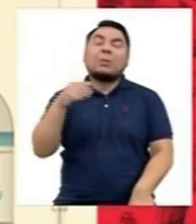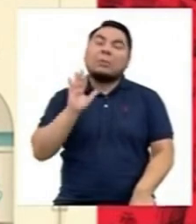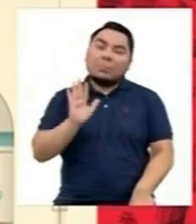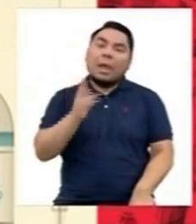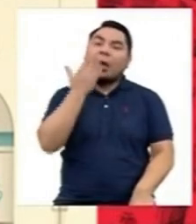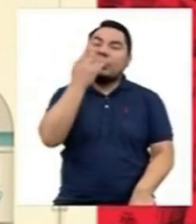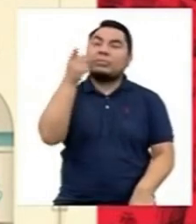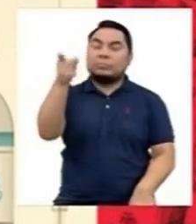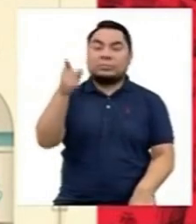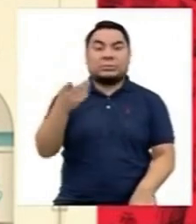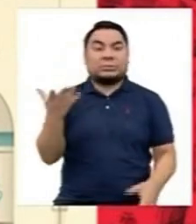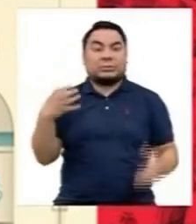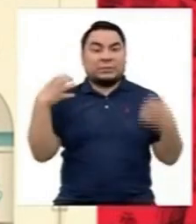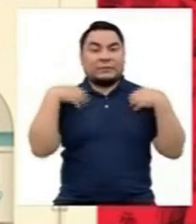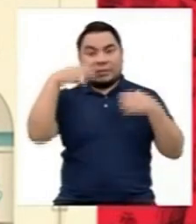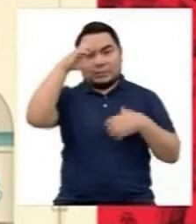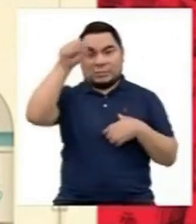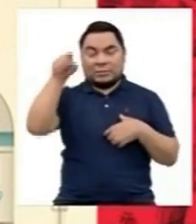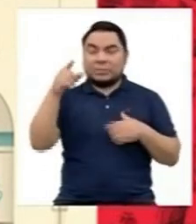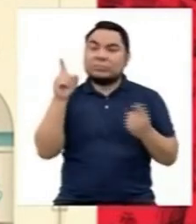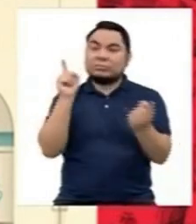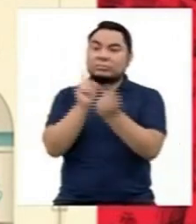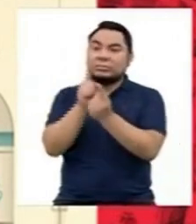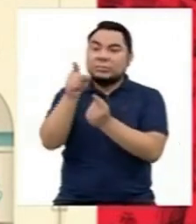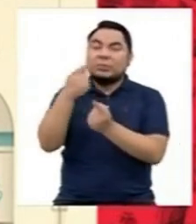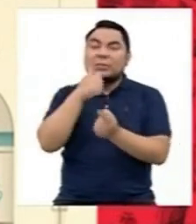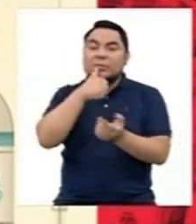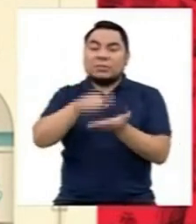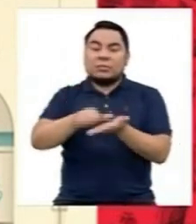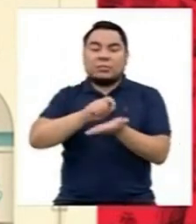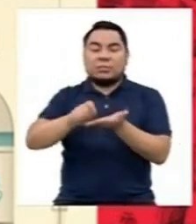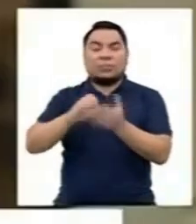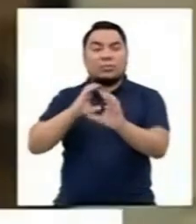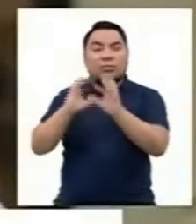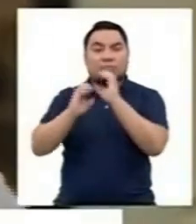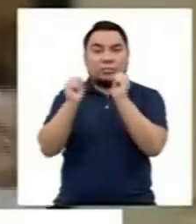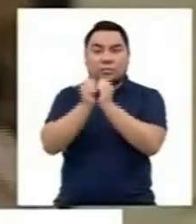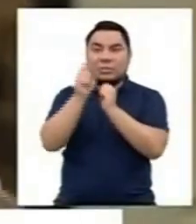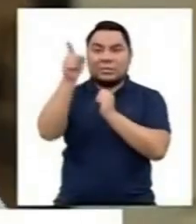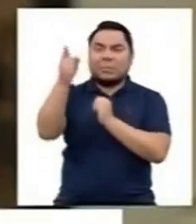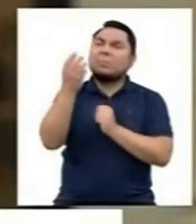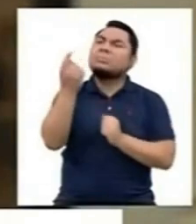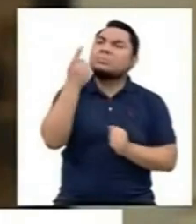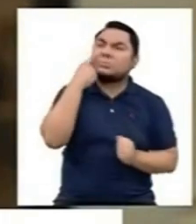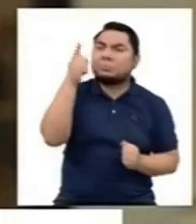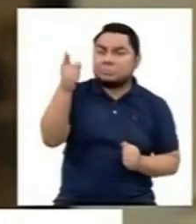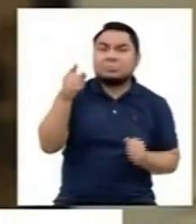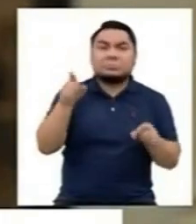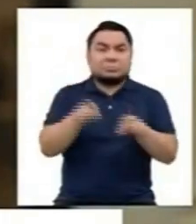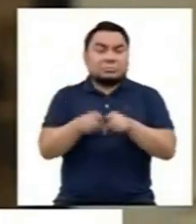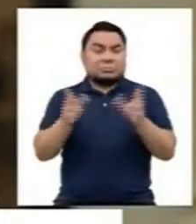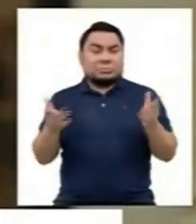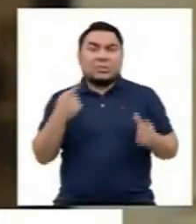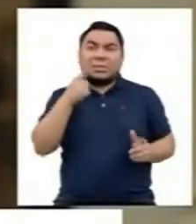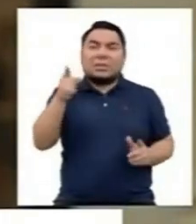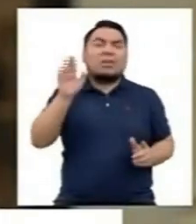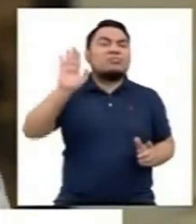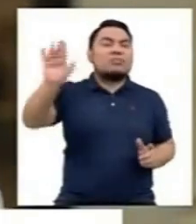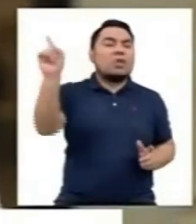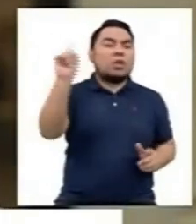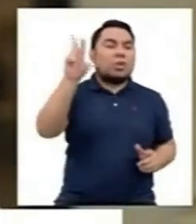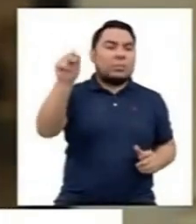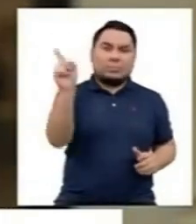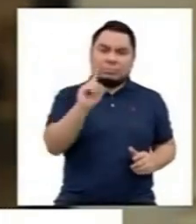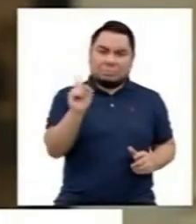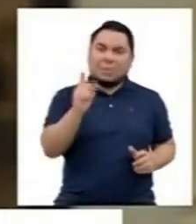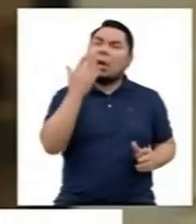que ha motivado que tengamos tantas muertes. Abandono total en el tema de salud durante todos los gobiernos, y la educación